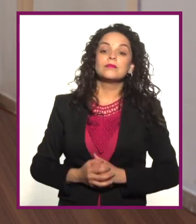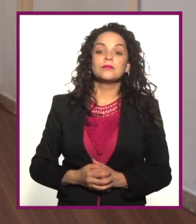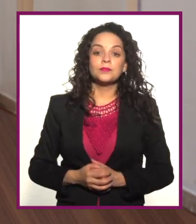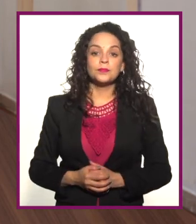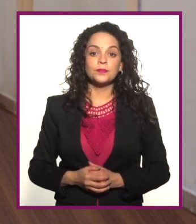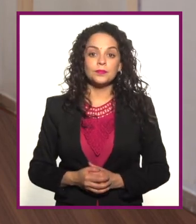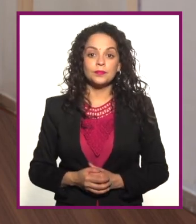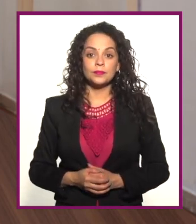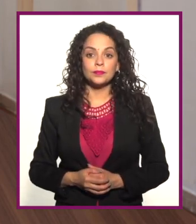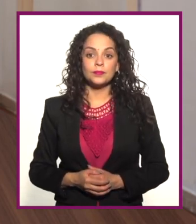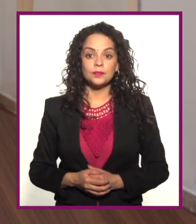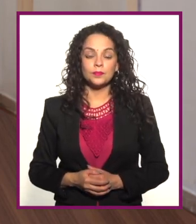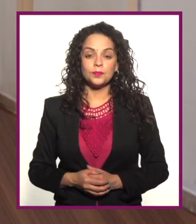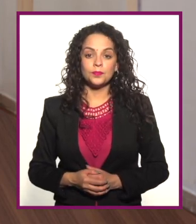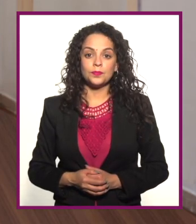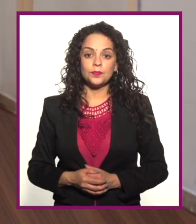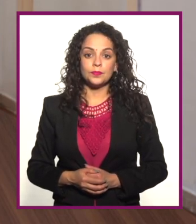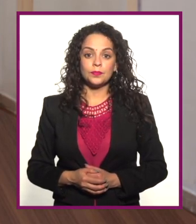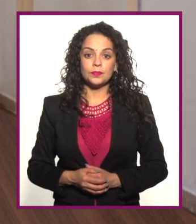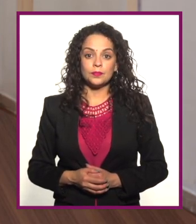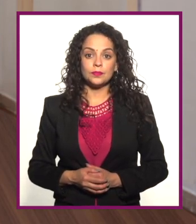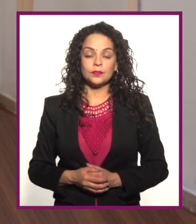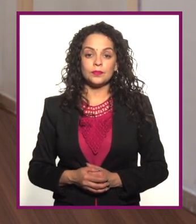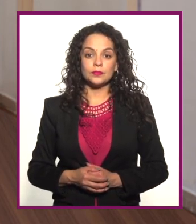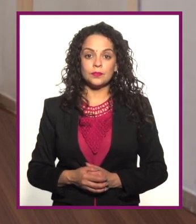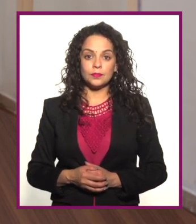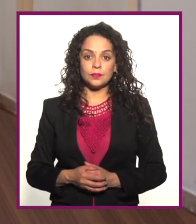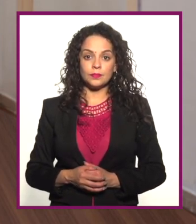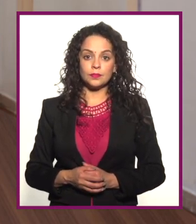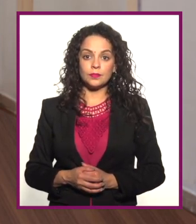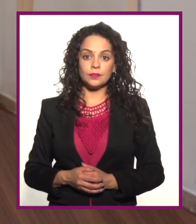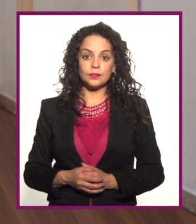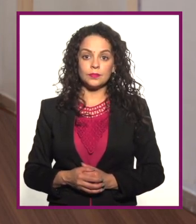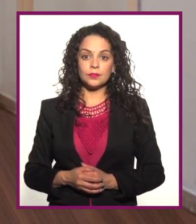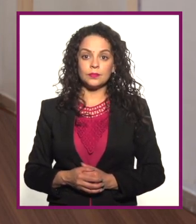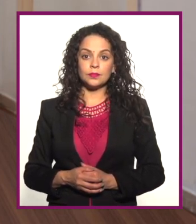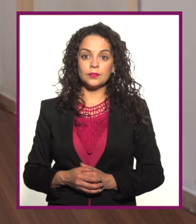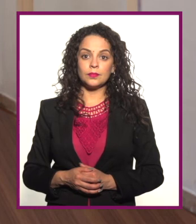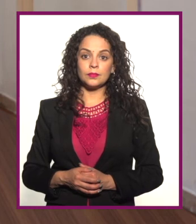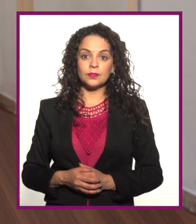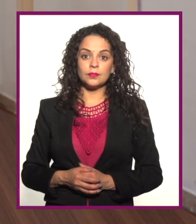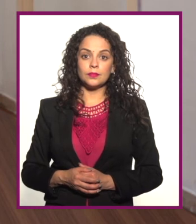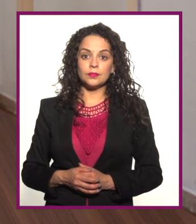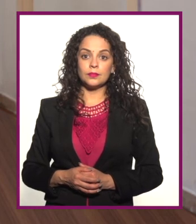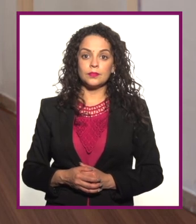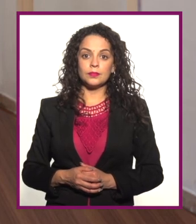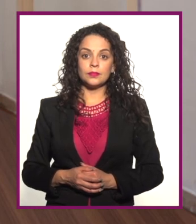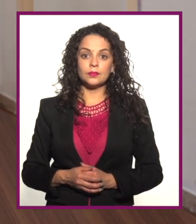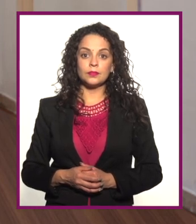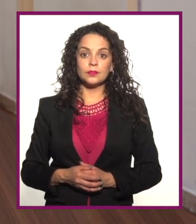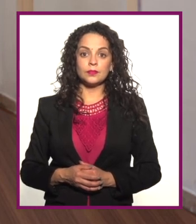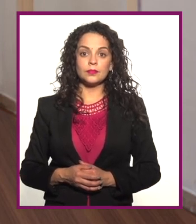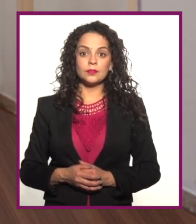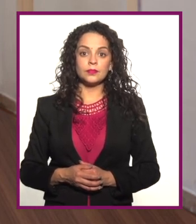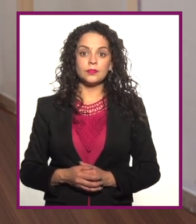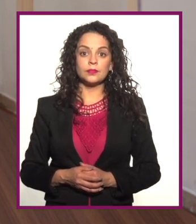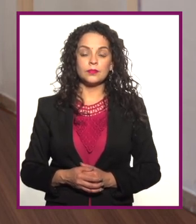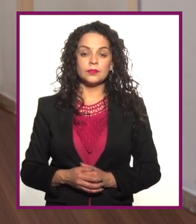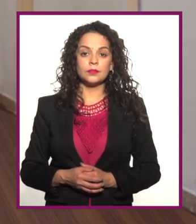sanachica yanican, telcachalchihuitli no xamani, no teocuictlatl, intlapani no